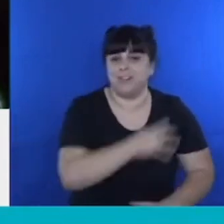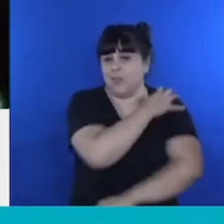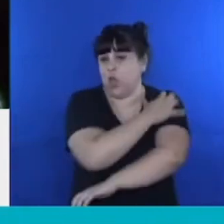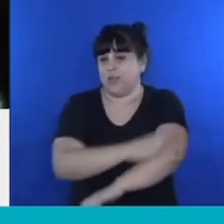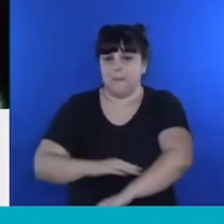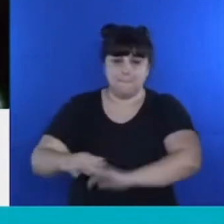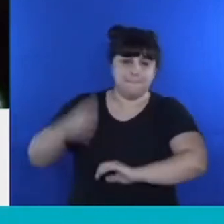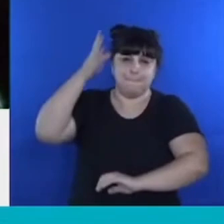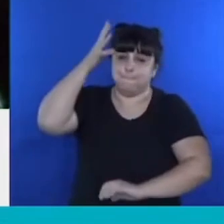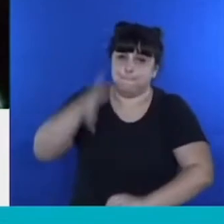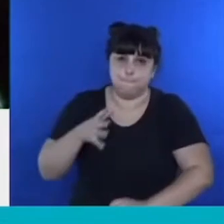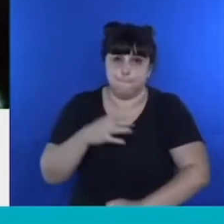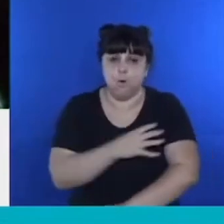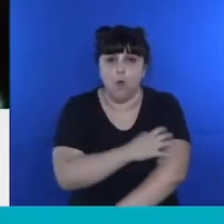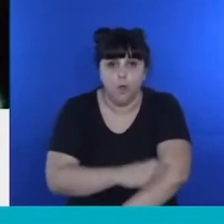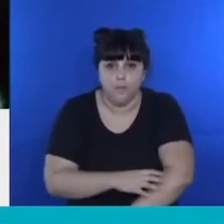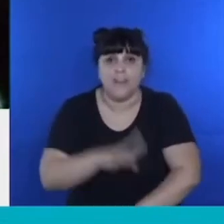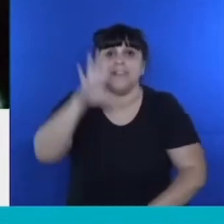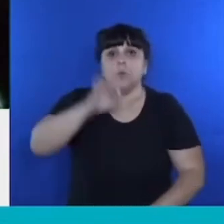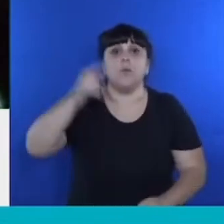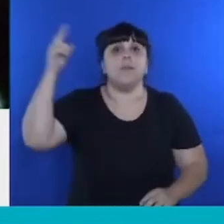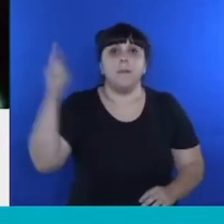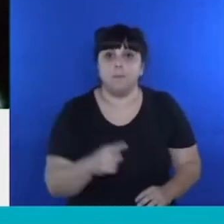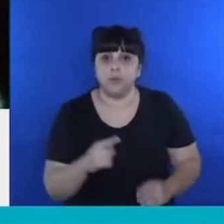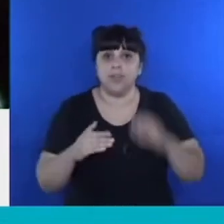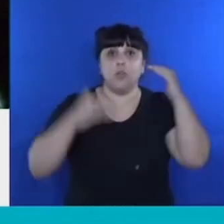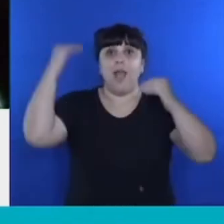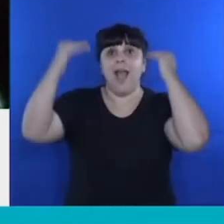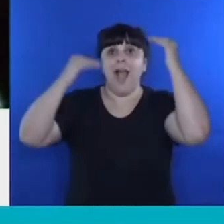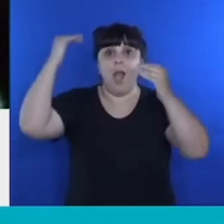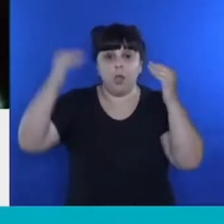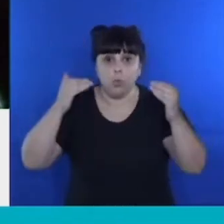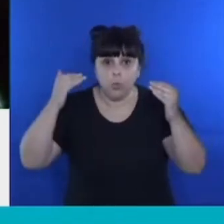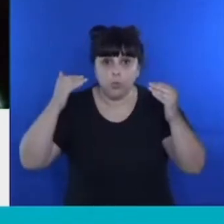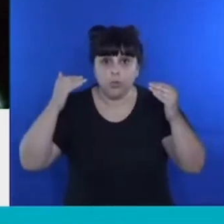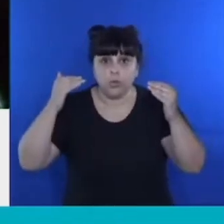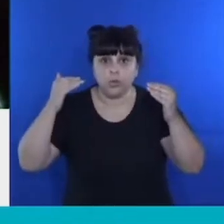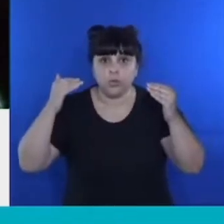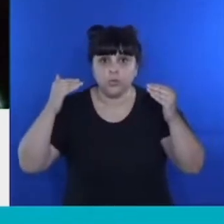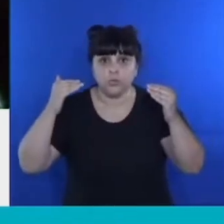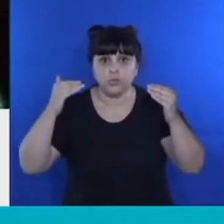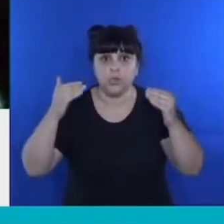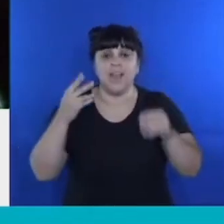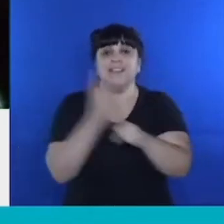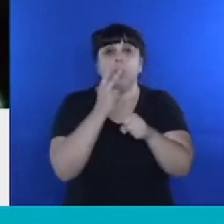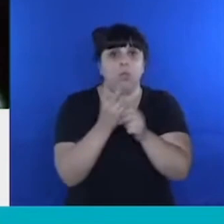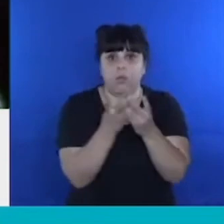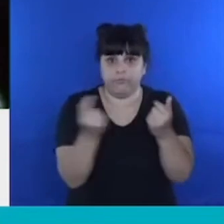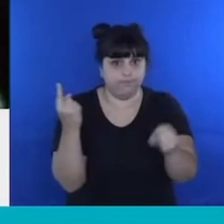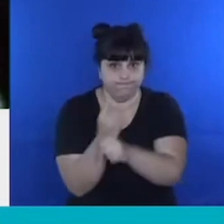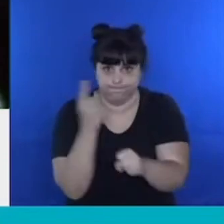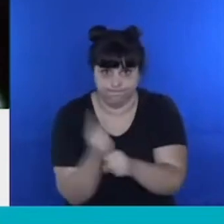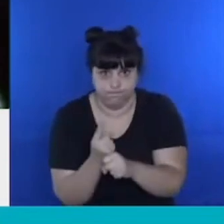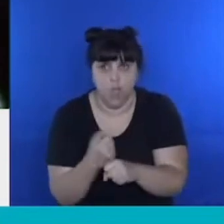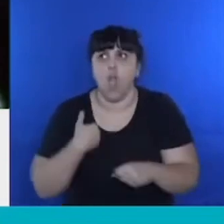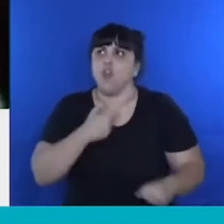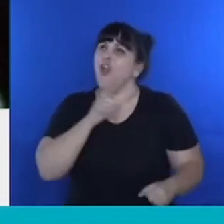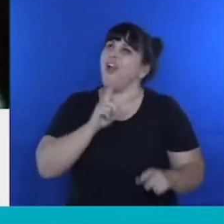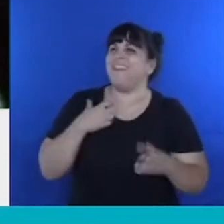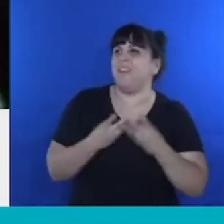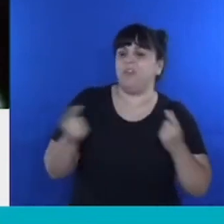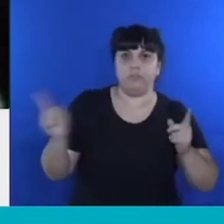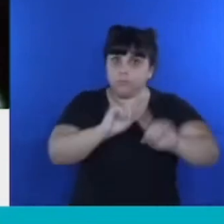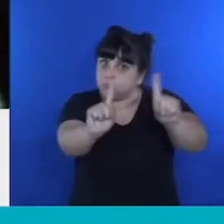indigencia, 50% de los adultos no han podido terminar el secundario, no porque no han querido,